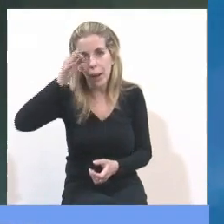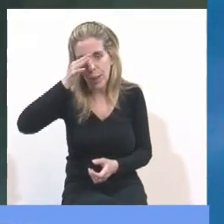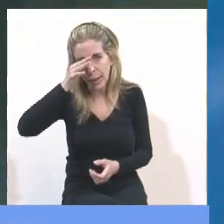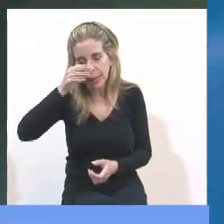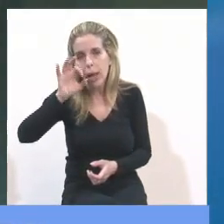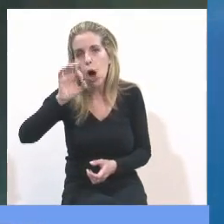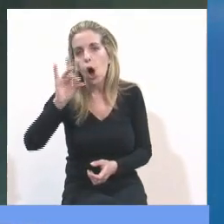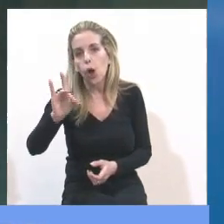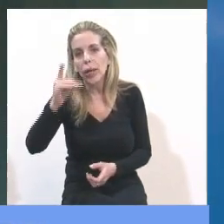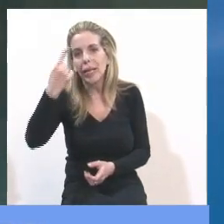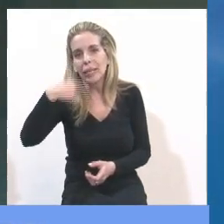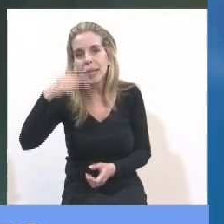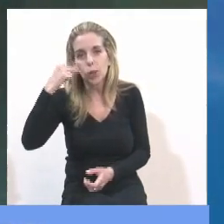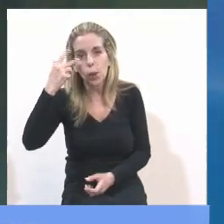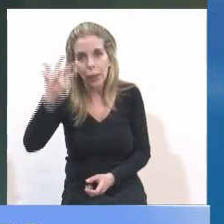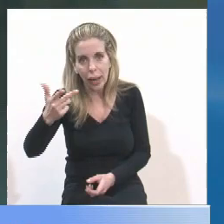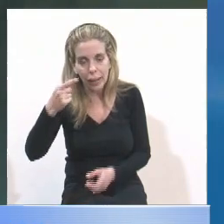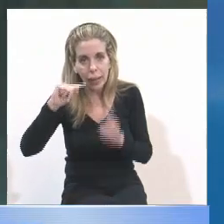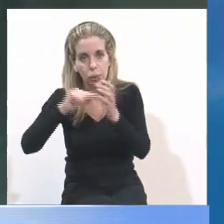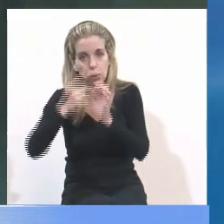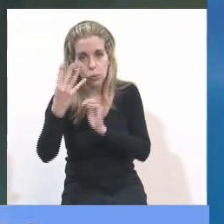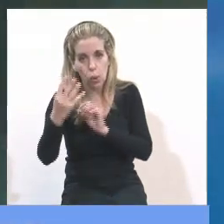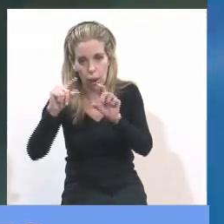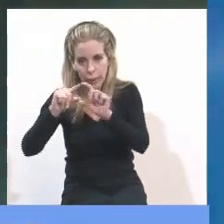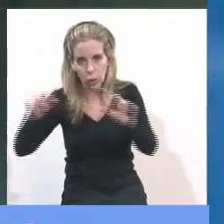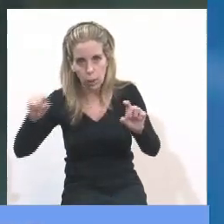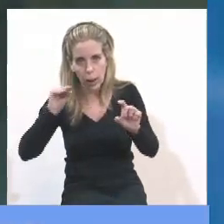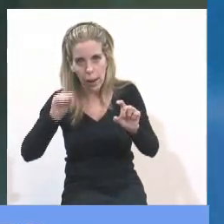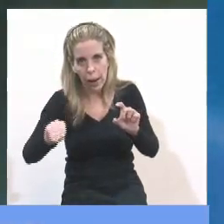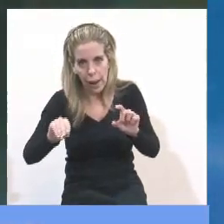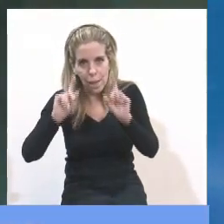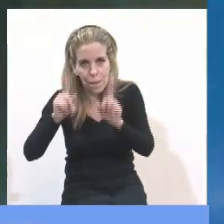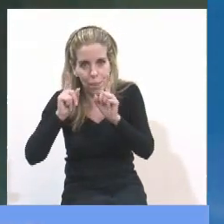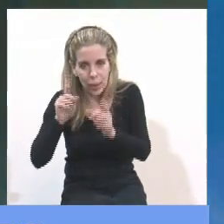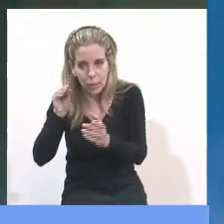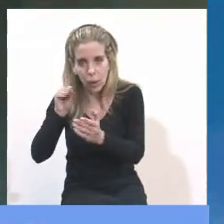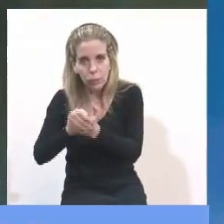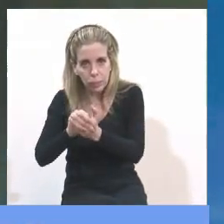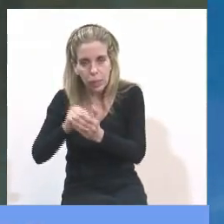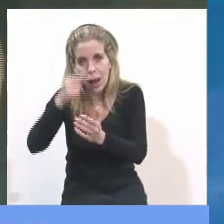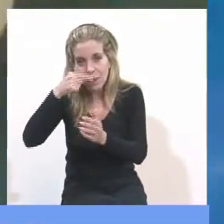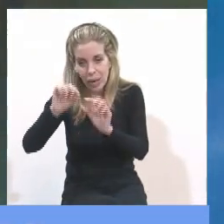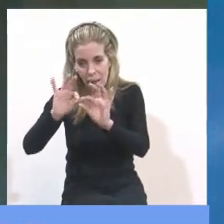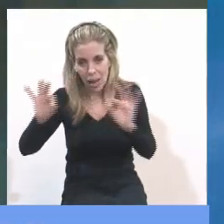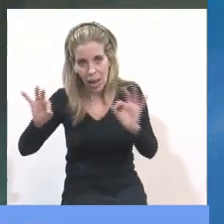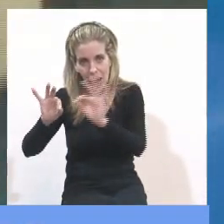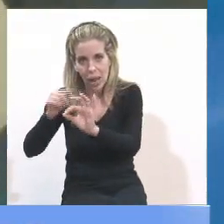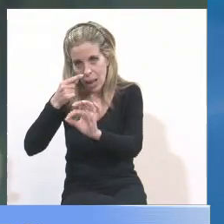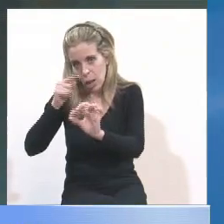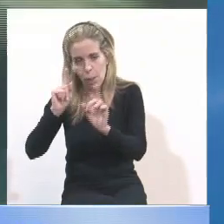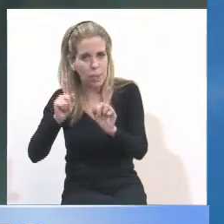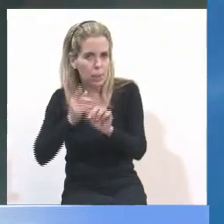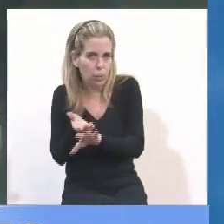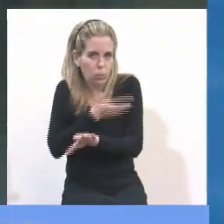o de 193, en el punto 4 vamos a hacer el mismo agregado al final, que ya di